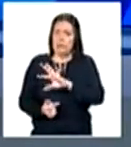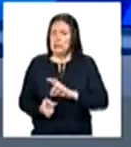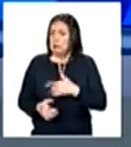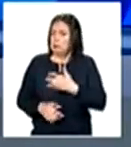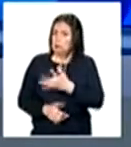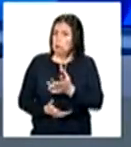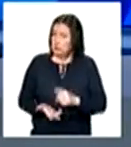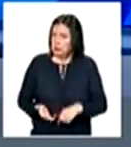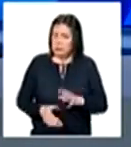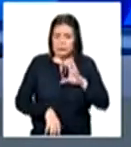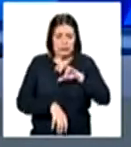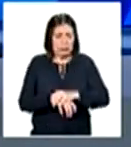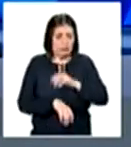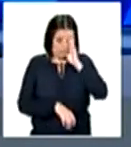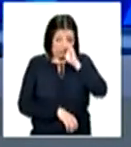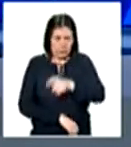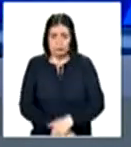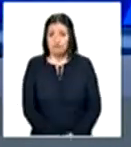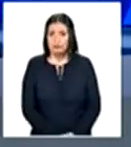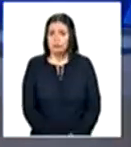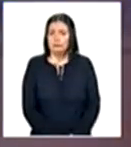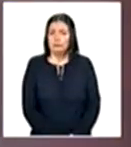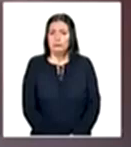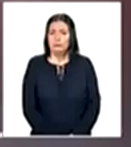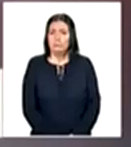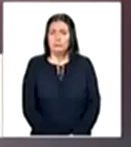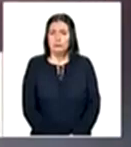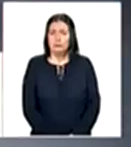horas y fue detenido por la policía.